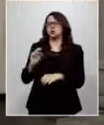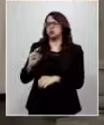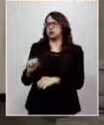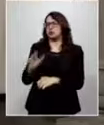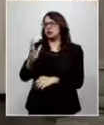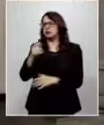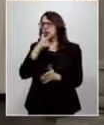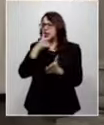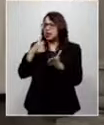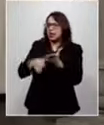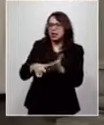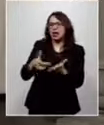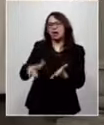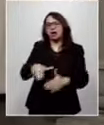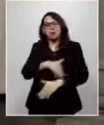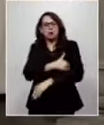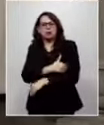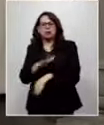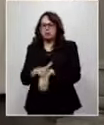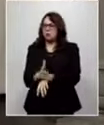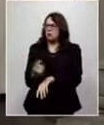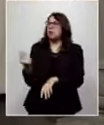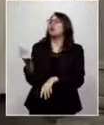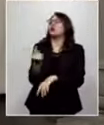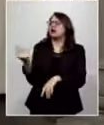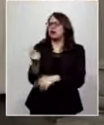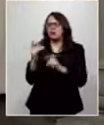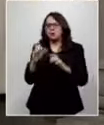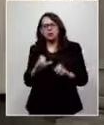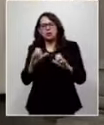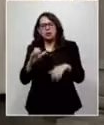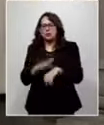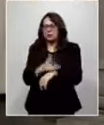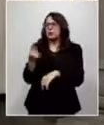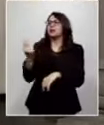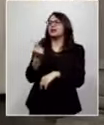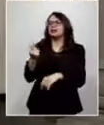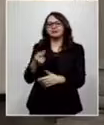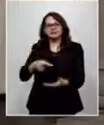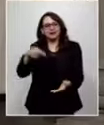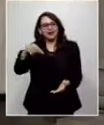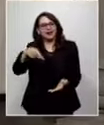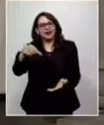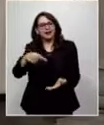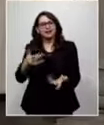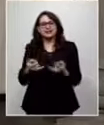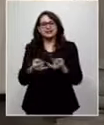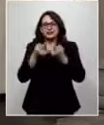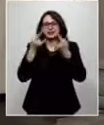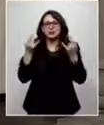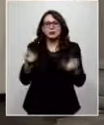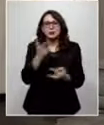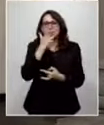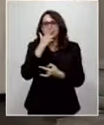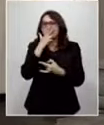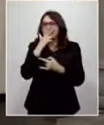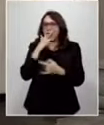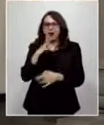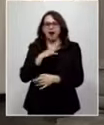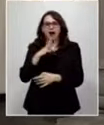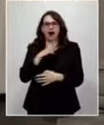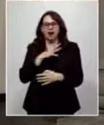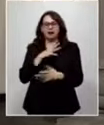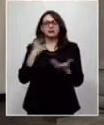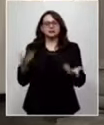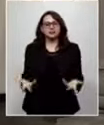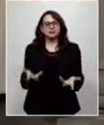1895, pues porque ahí está nuestra historia. Y la invitación que nos hace permanentemente la historia es a reencontrarnos